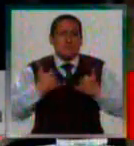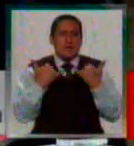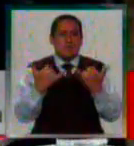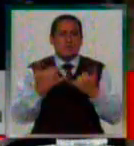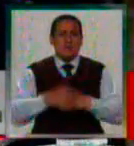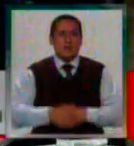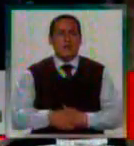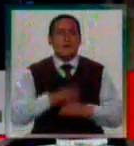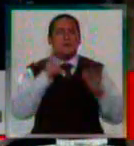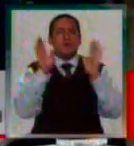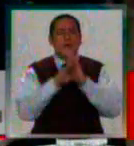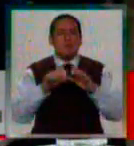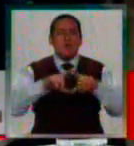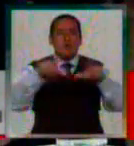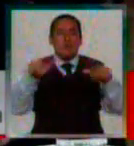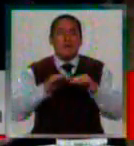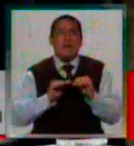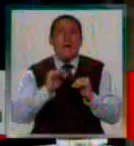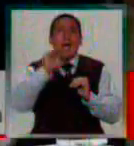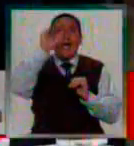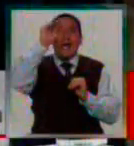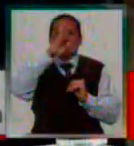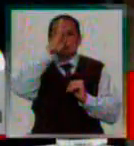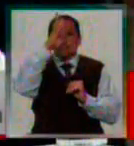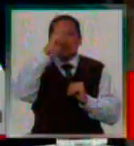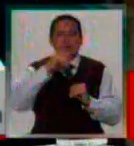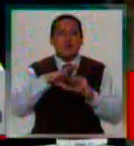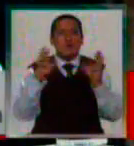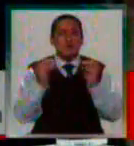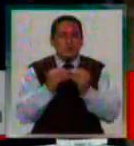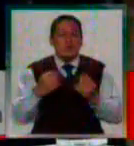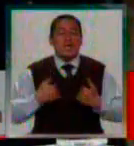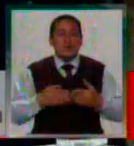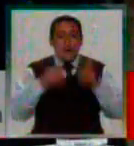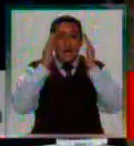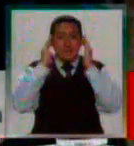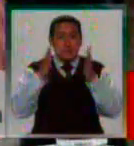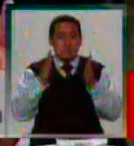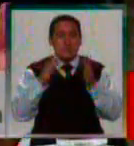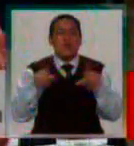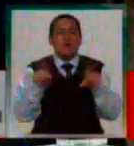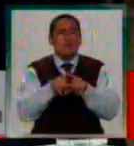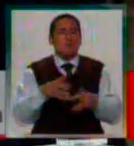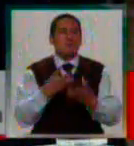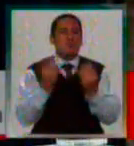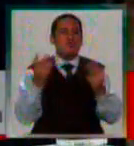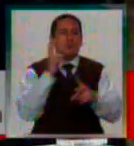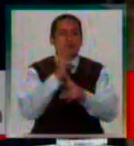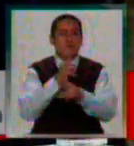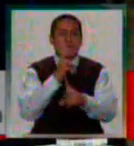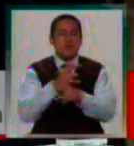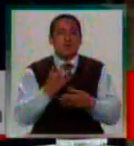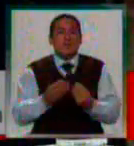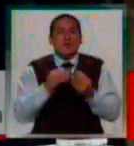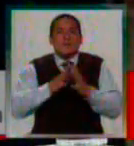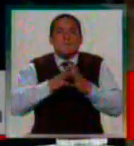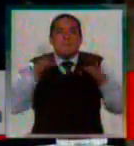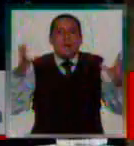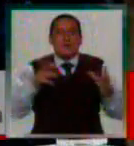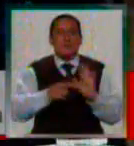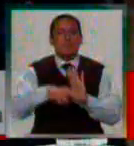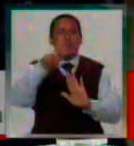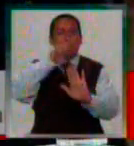no sobre todo en la zona altoandina y esto hay que atenderlo ojo con mucho cuidado porque la mayor parte de